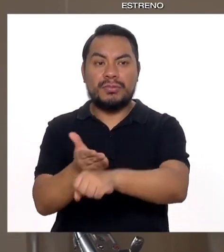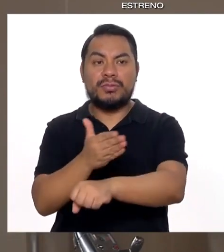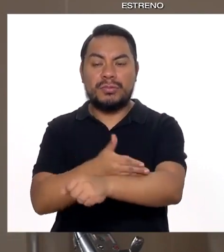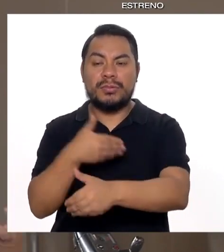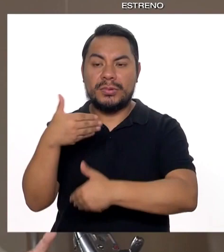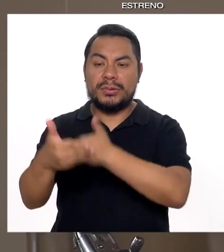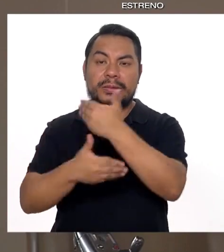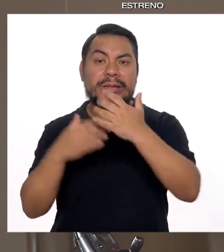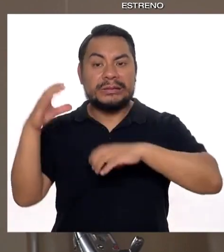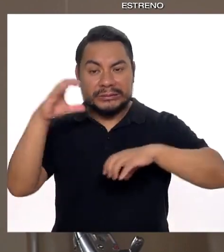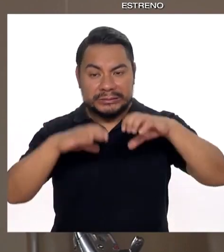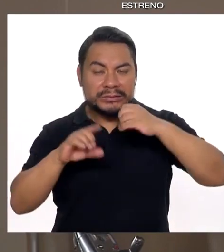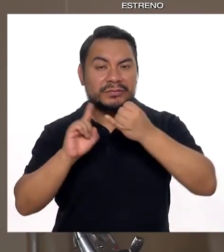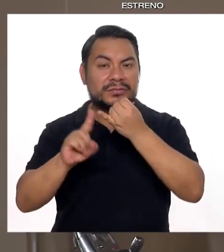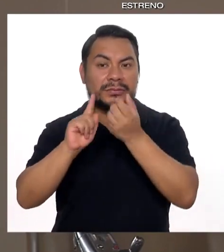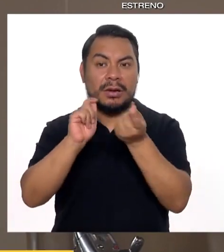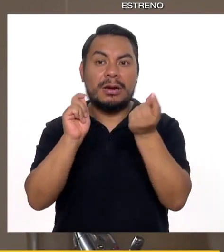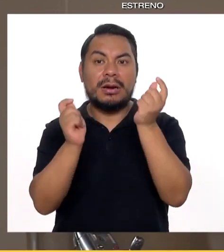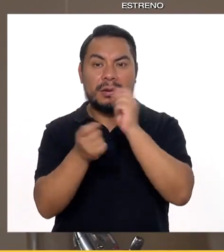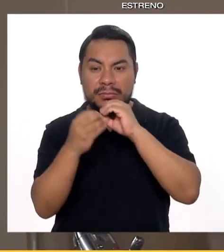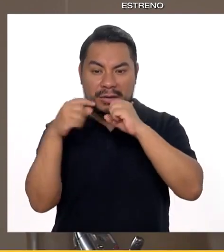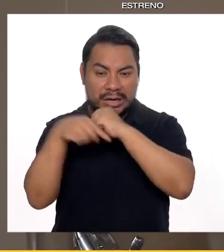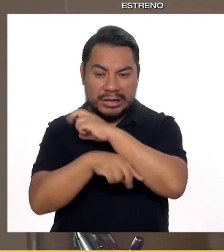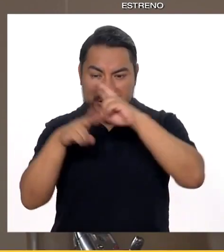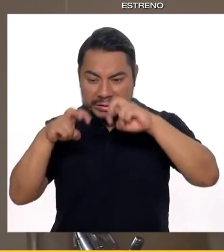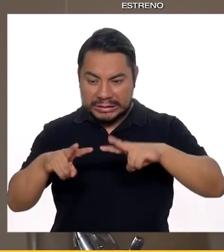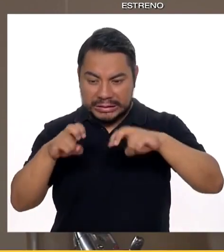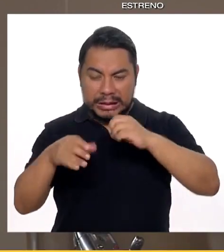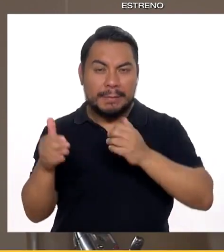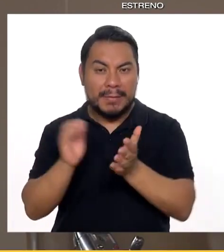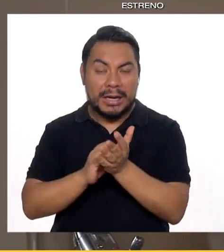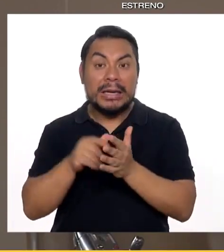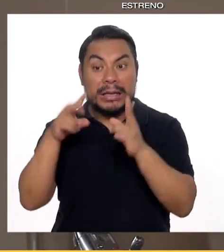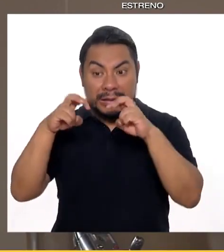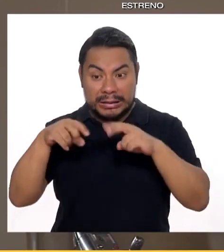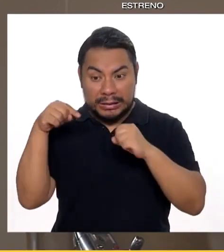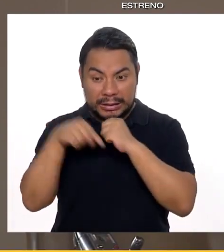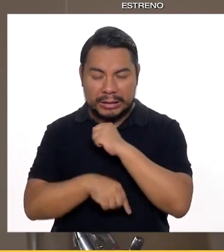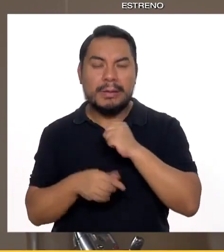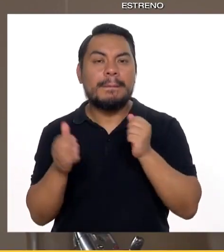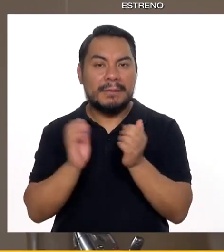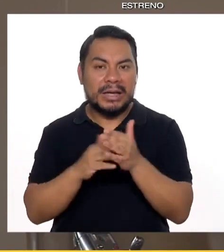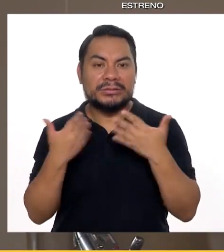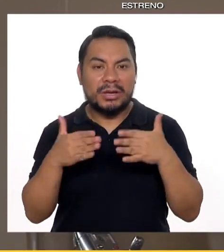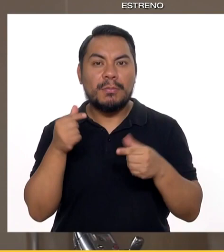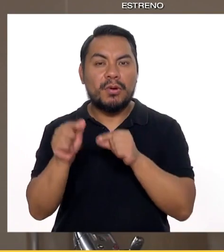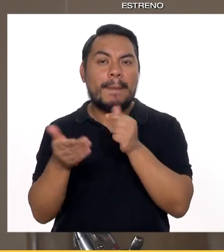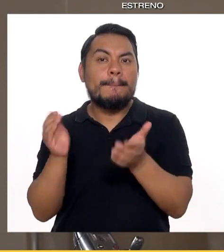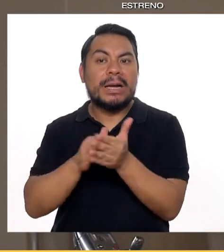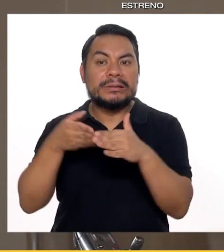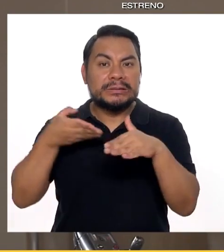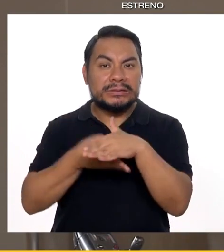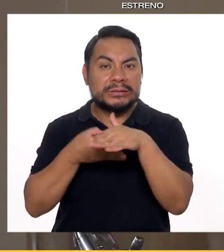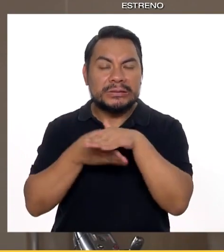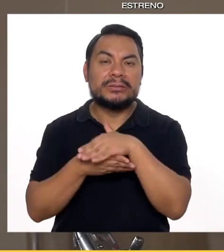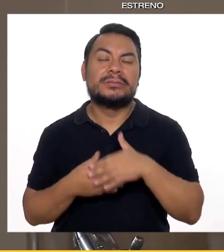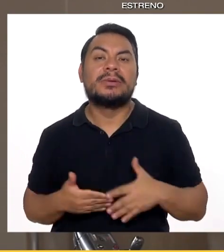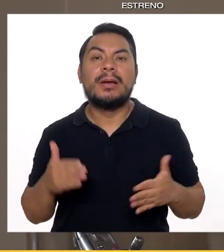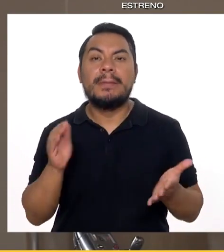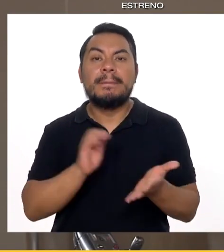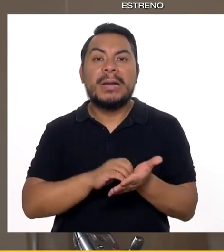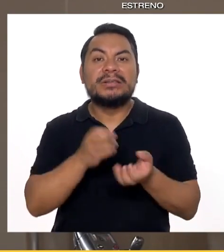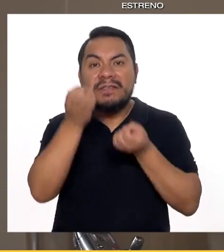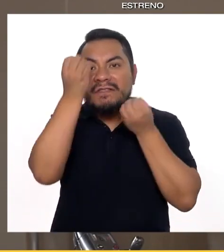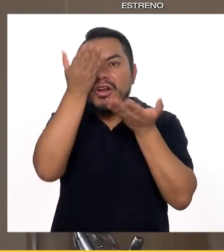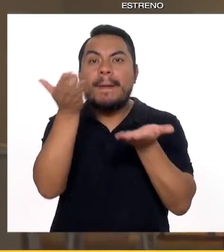digamos, la ciencia, etcétera, los diagnósticos cada vez son como más accesibles. Cada vez, por supuesto, también hay